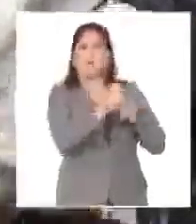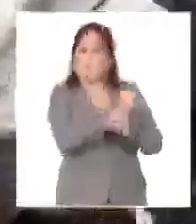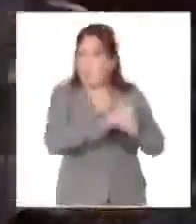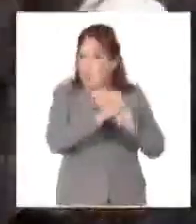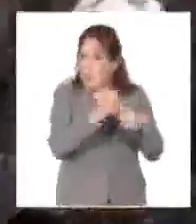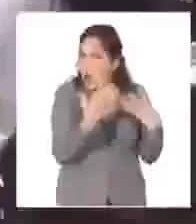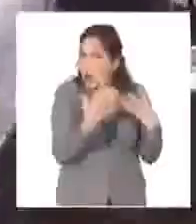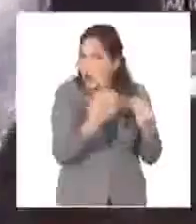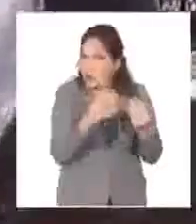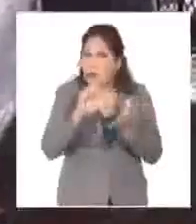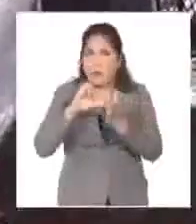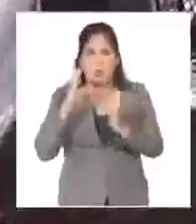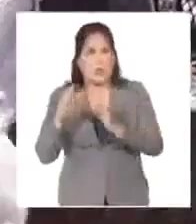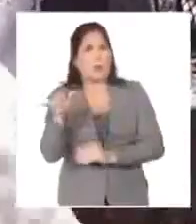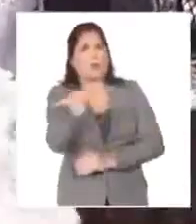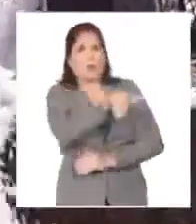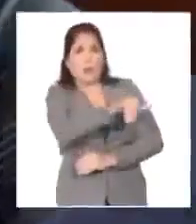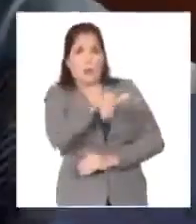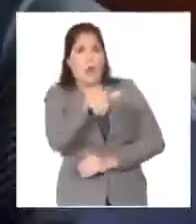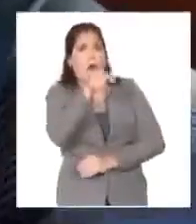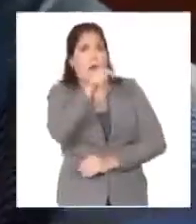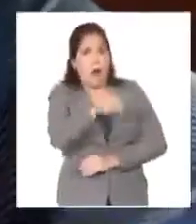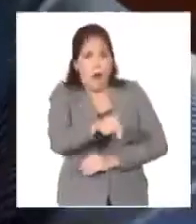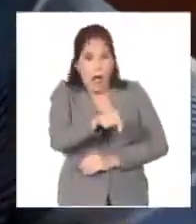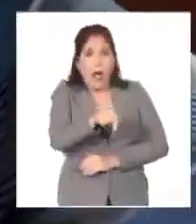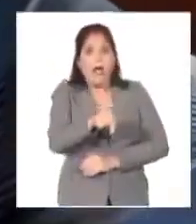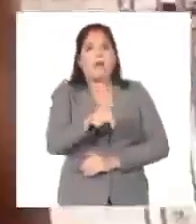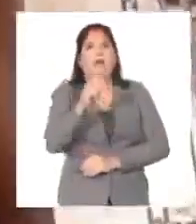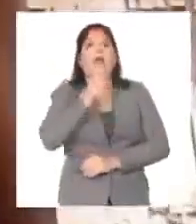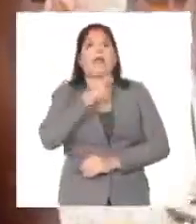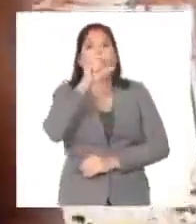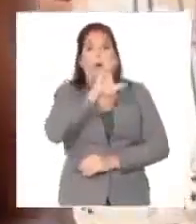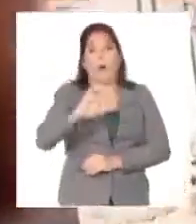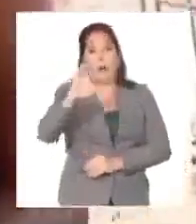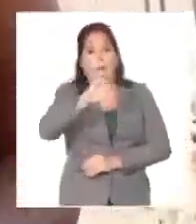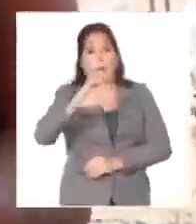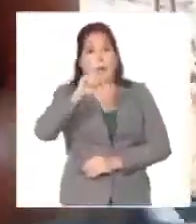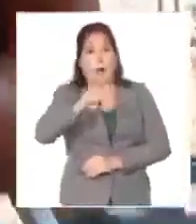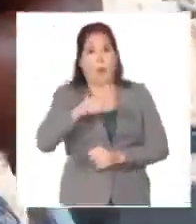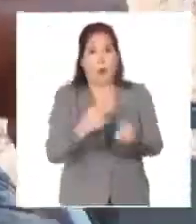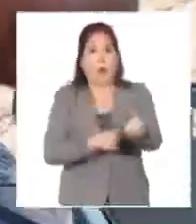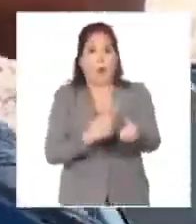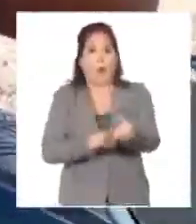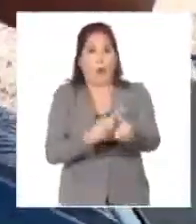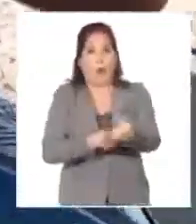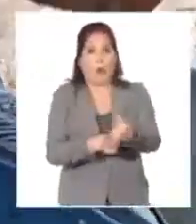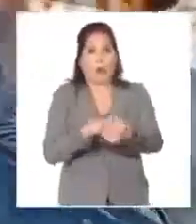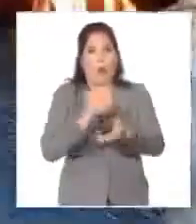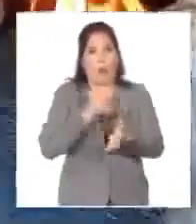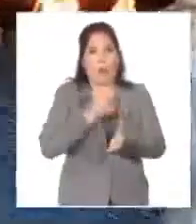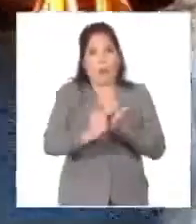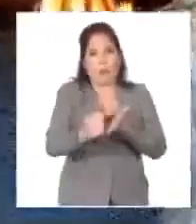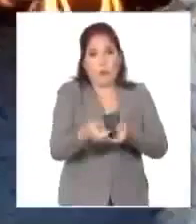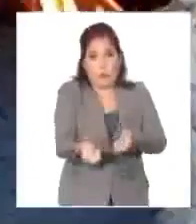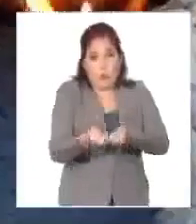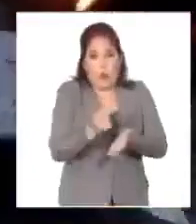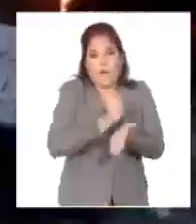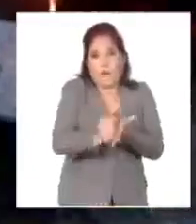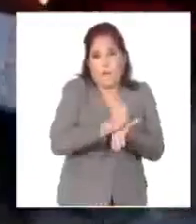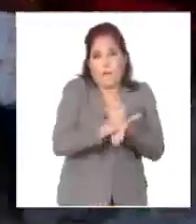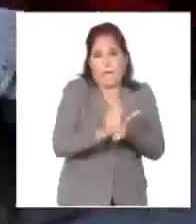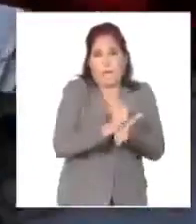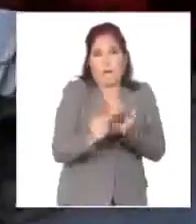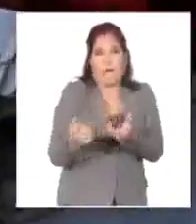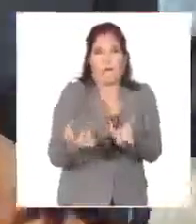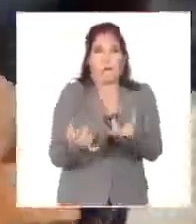de la región central, donde está vivo en Camagüey específicamente, una región con mucha tradición, con mucha historia de elaboración